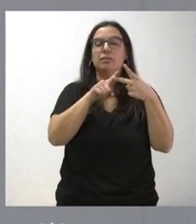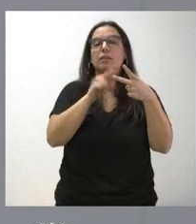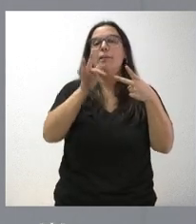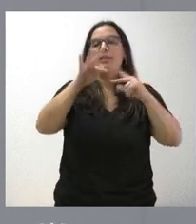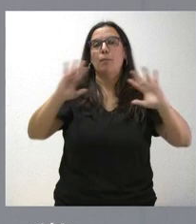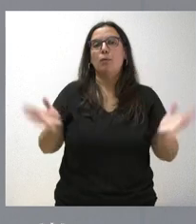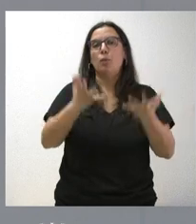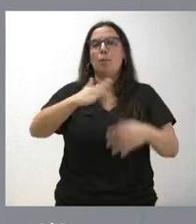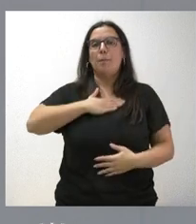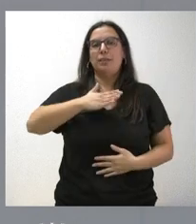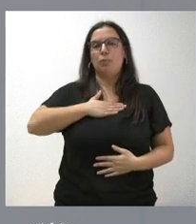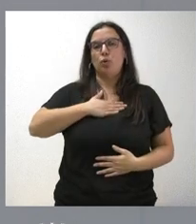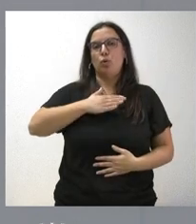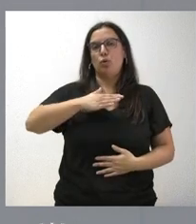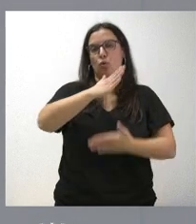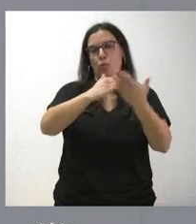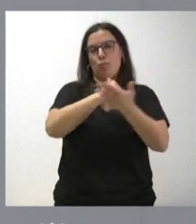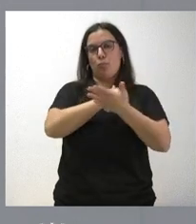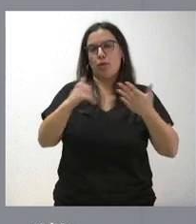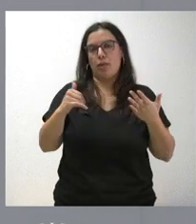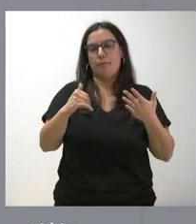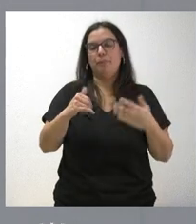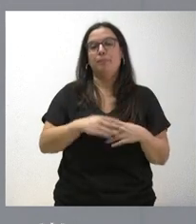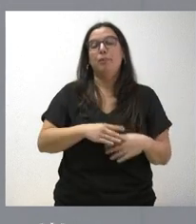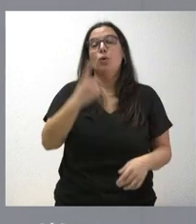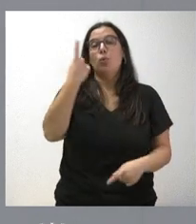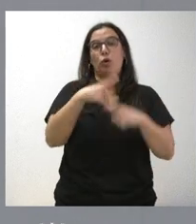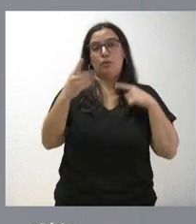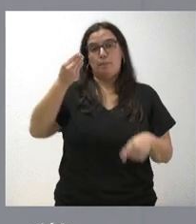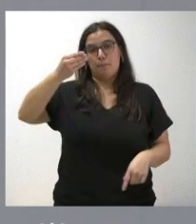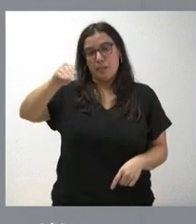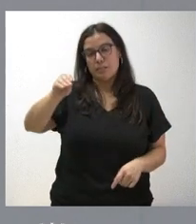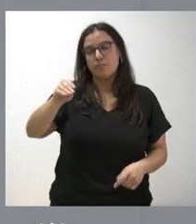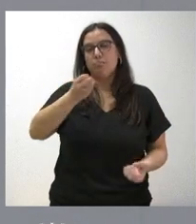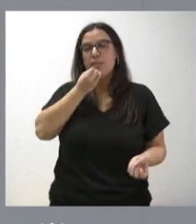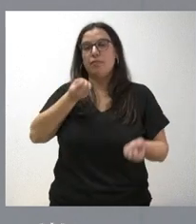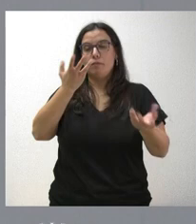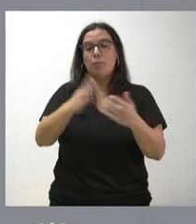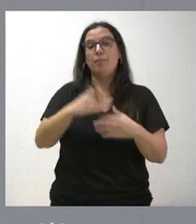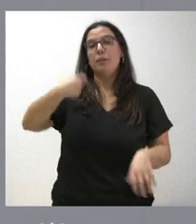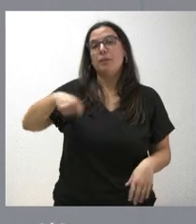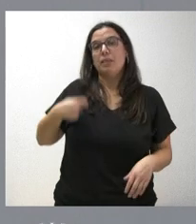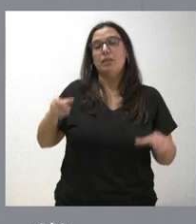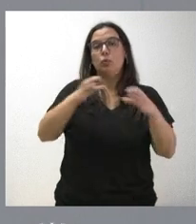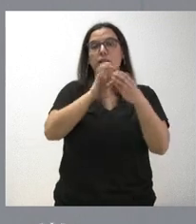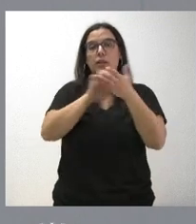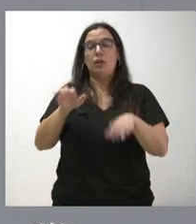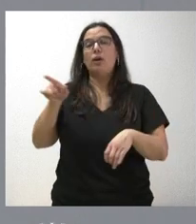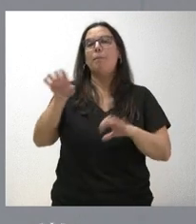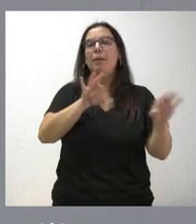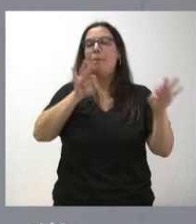promoción del patrimonio de nuestra comunidad Autónoma una cosa adicional que Les informo el presidente de la junta de Castilla de lón está